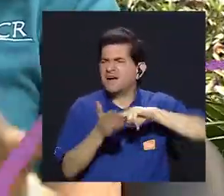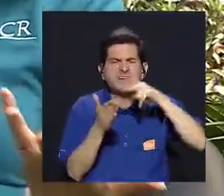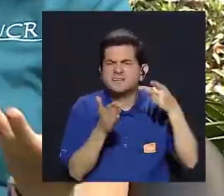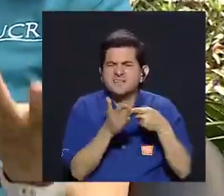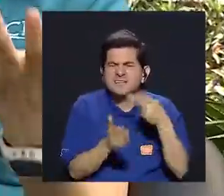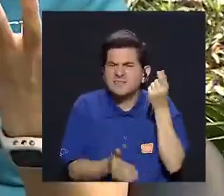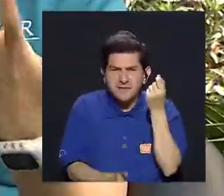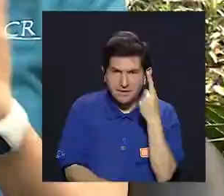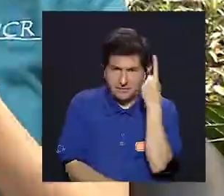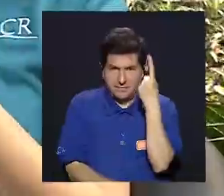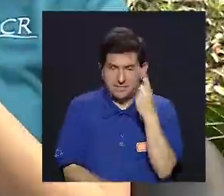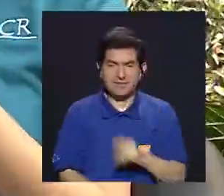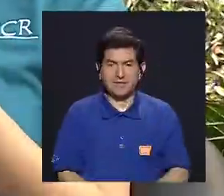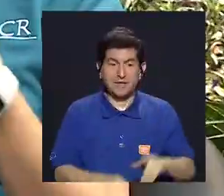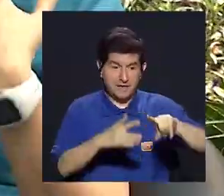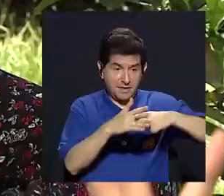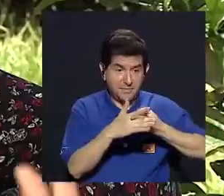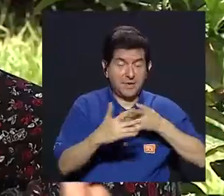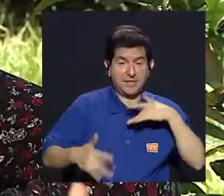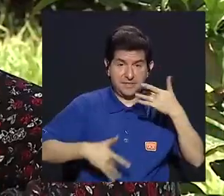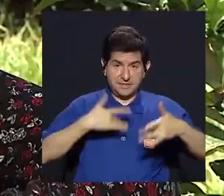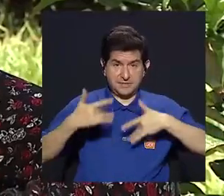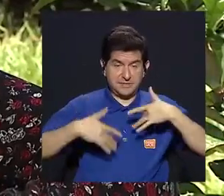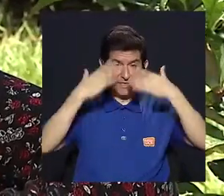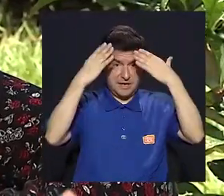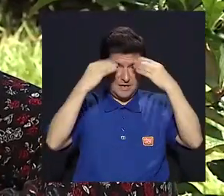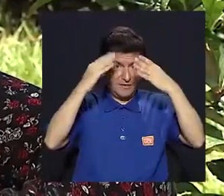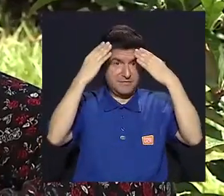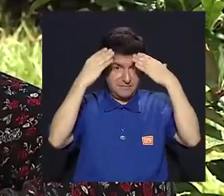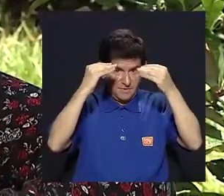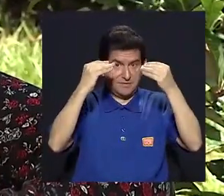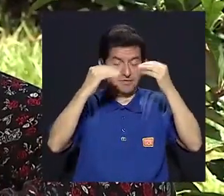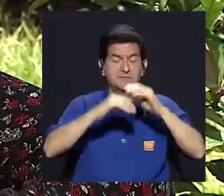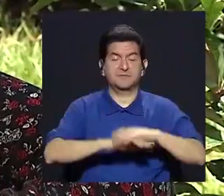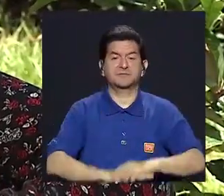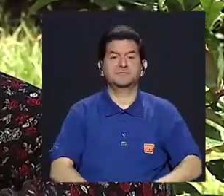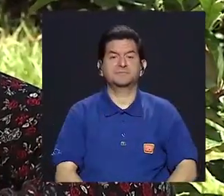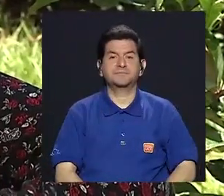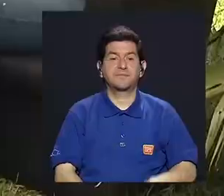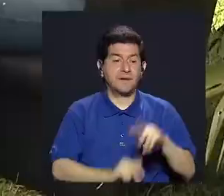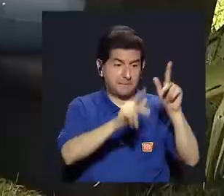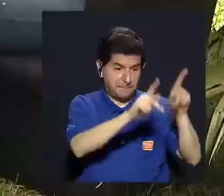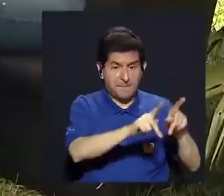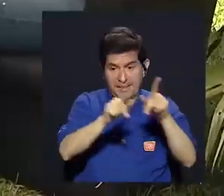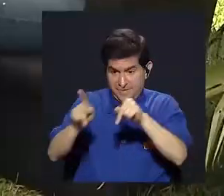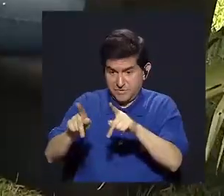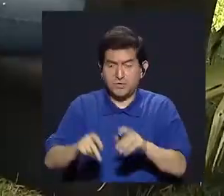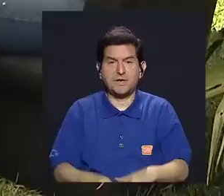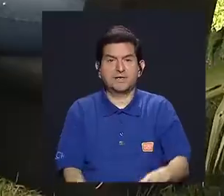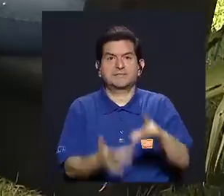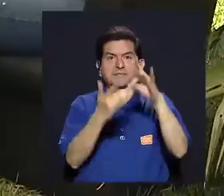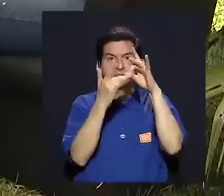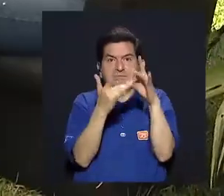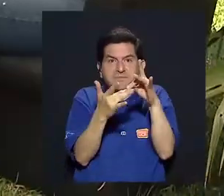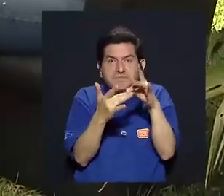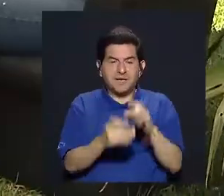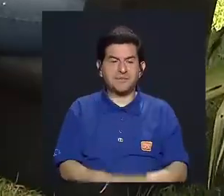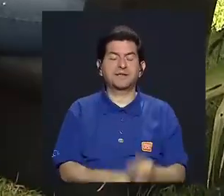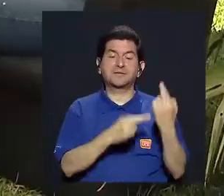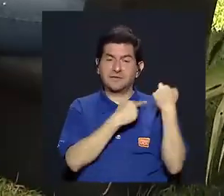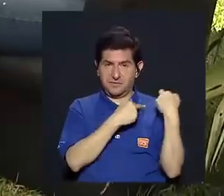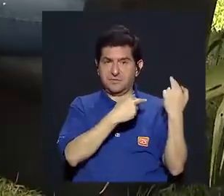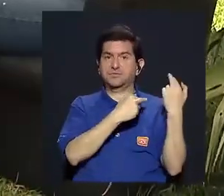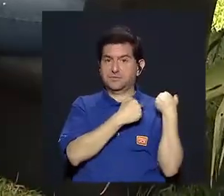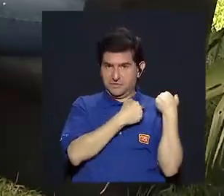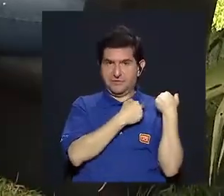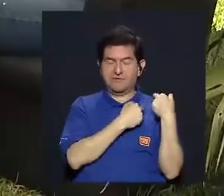qué significa eso porque todo empieza por sensibilizar la información nos permite sensibilizar a las personas particularmente aquellas que son